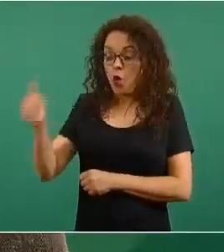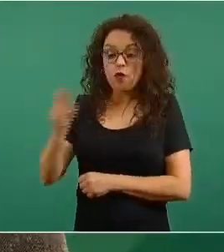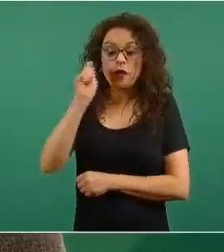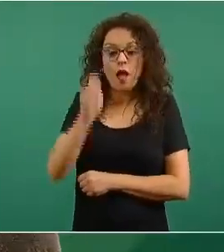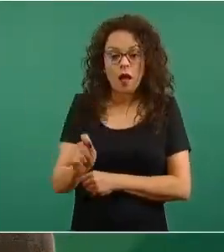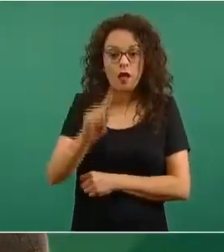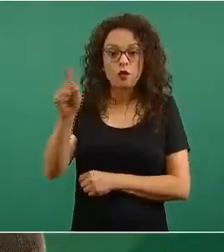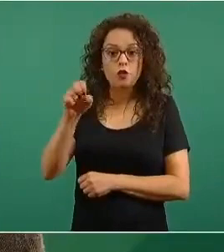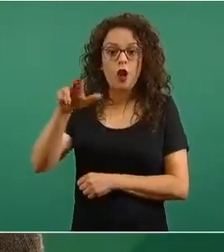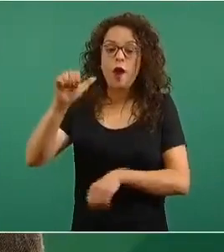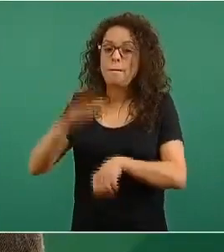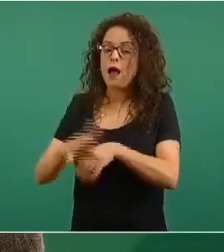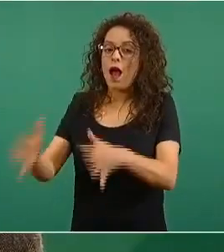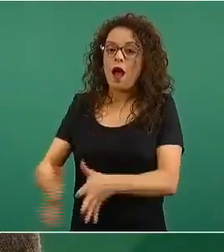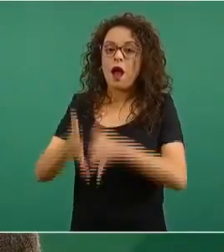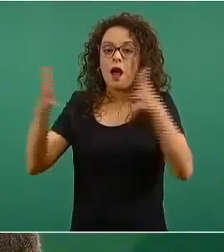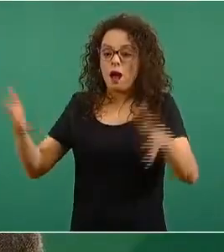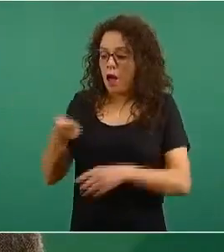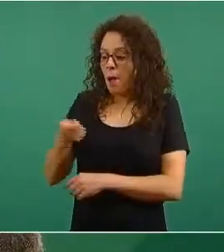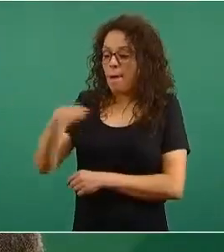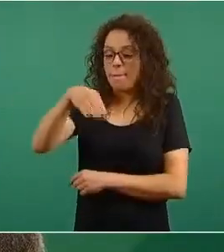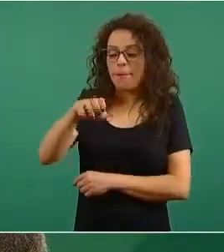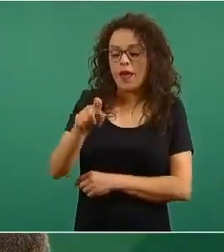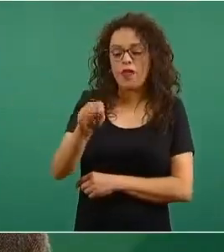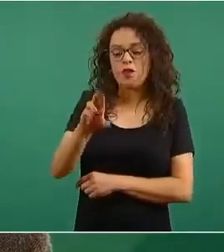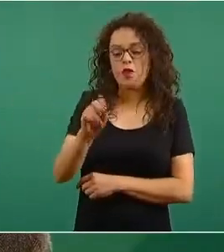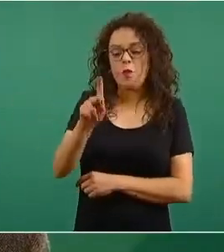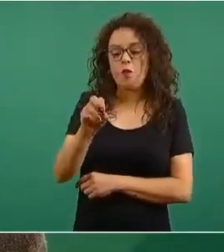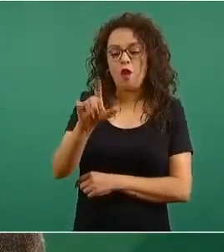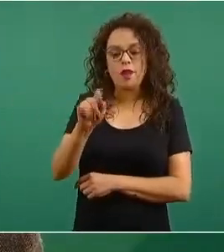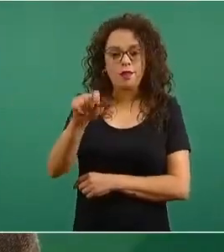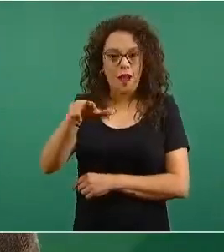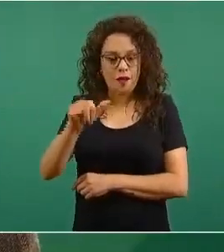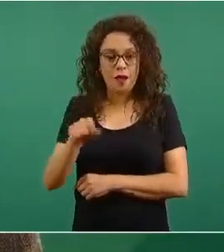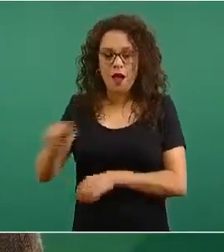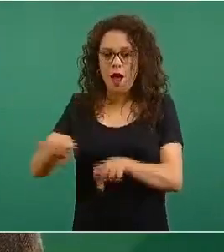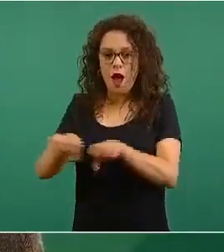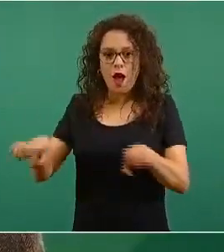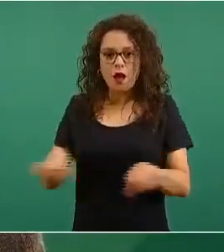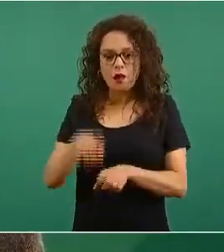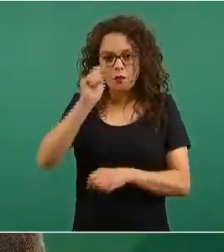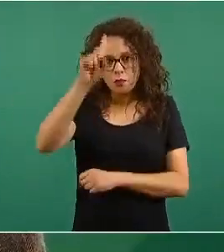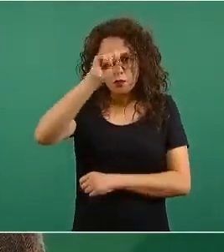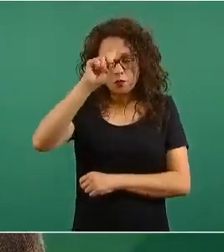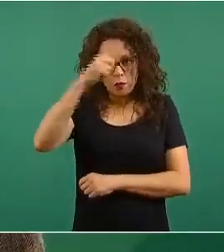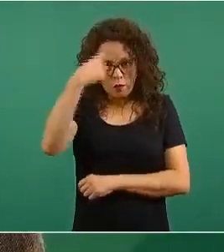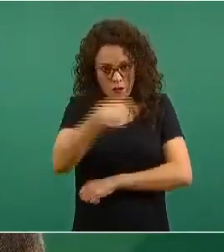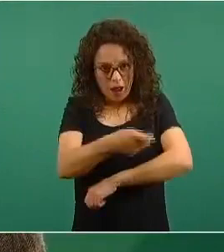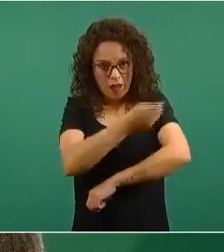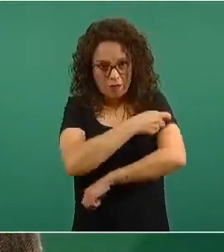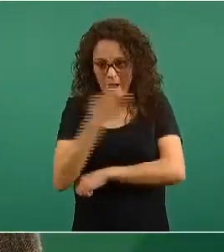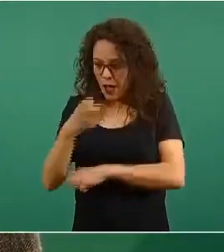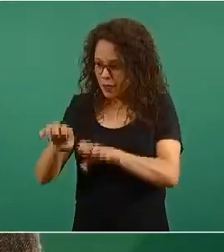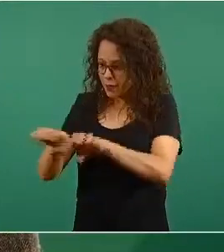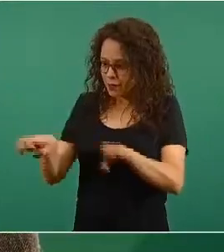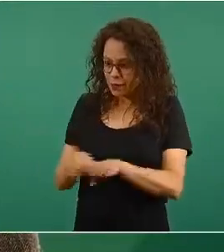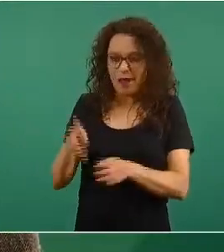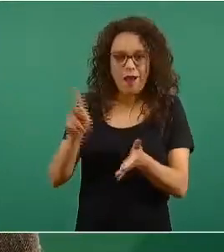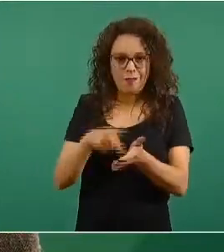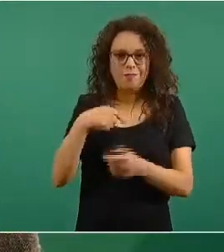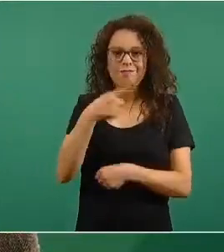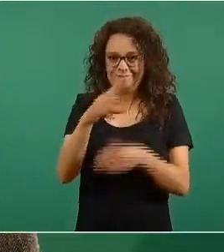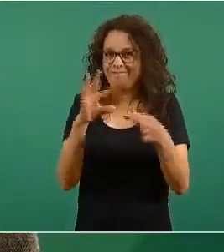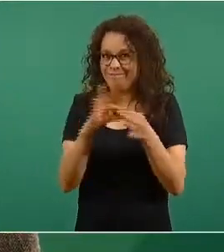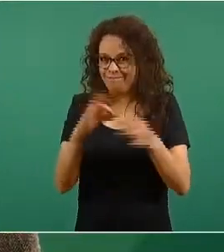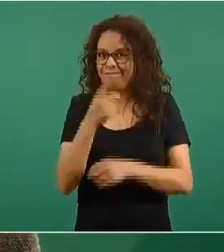El grupo técnico asesor de vacunación, este grupo del que hemos hablado también en múltiples ocasiones, que es